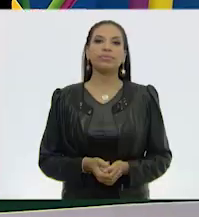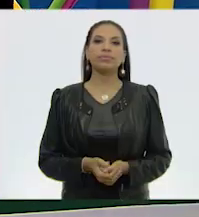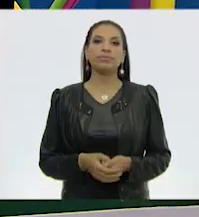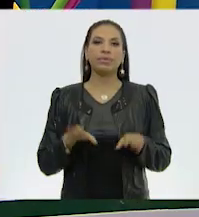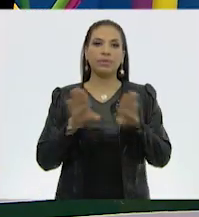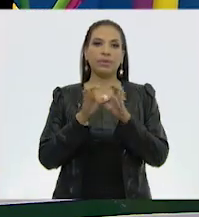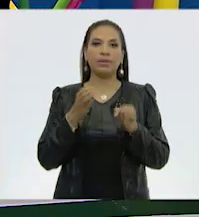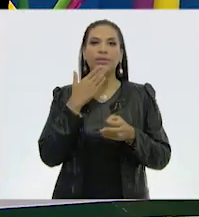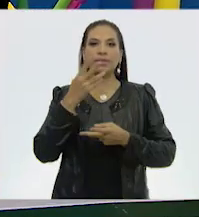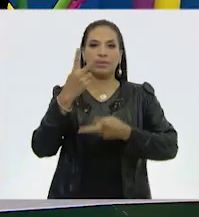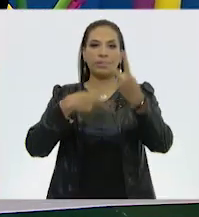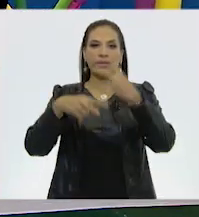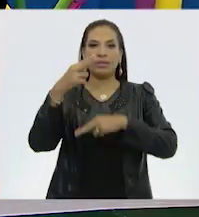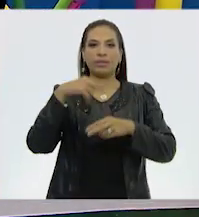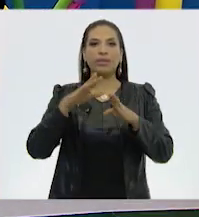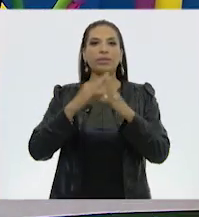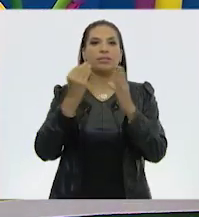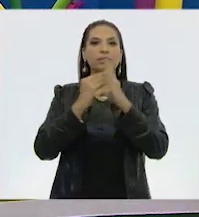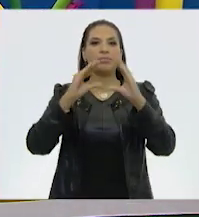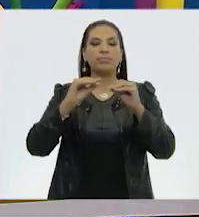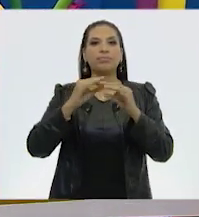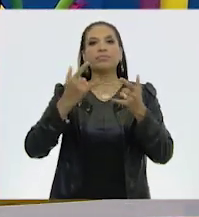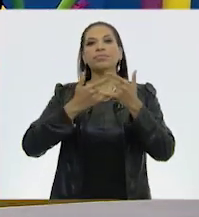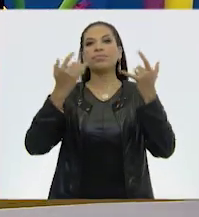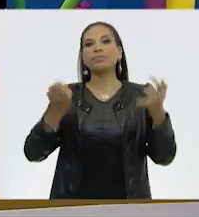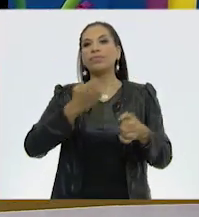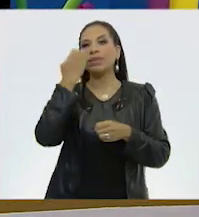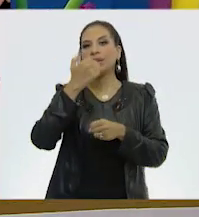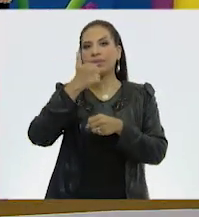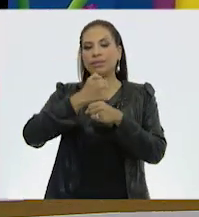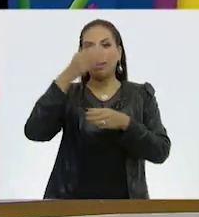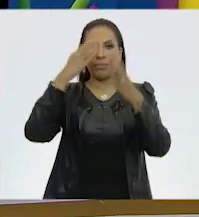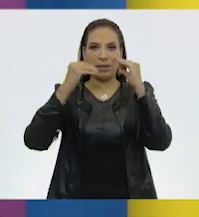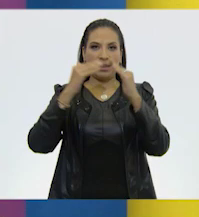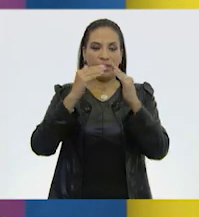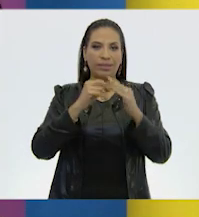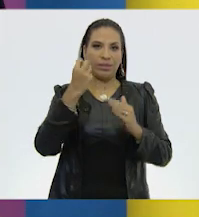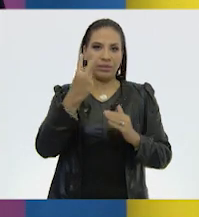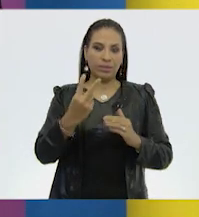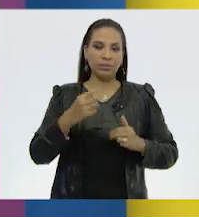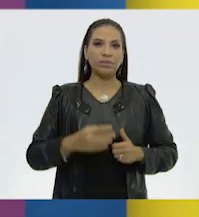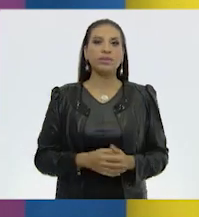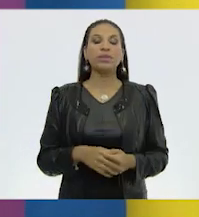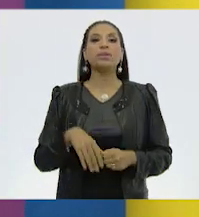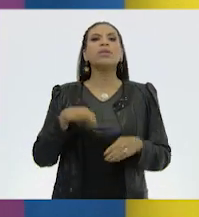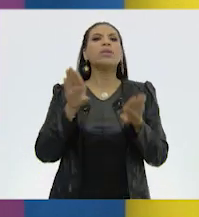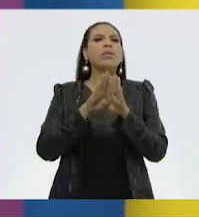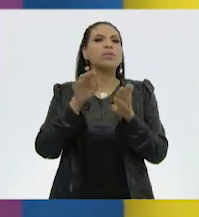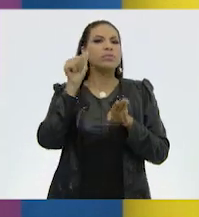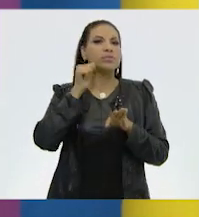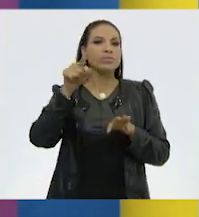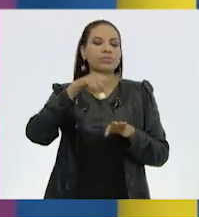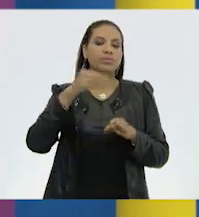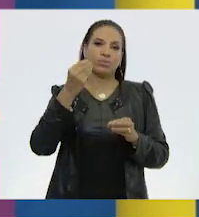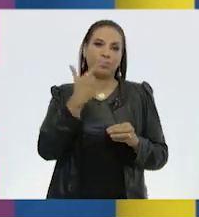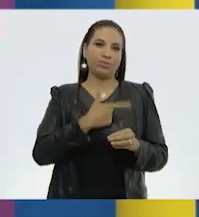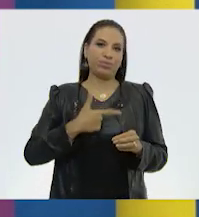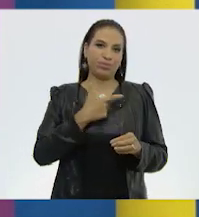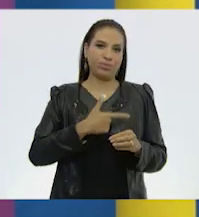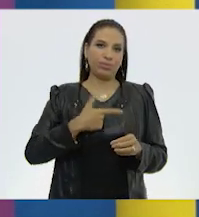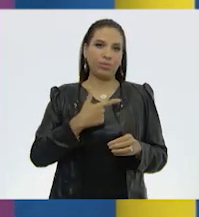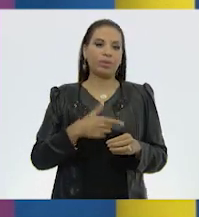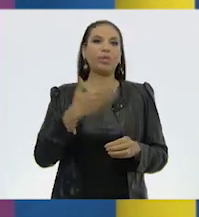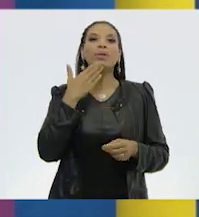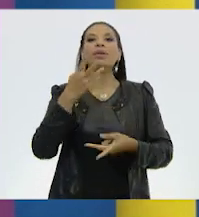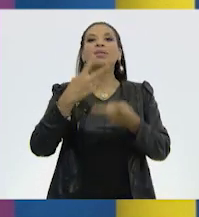están? Bienvenidas y bienvenidos a su sesión de historia para sexto grado en Aprende en Casa 2. Y como siempre, nos da muchísimo gusto